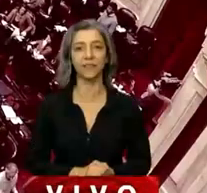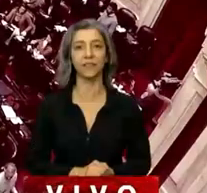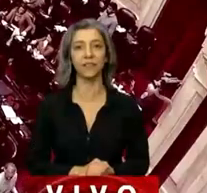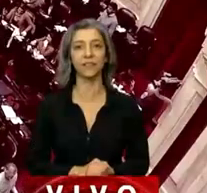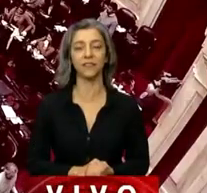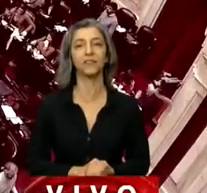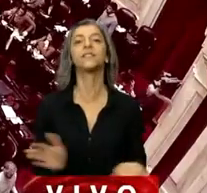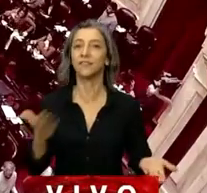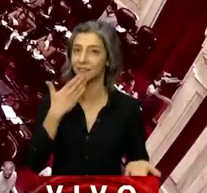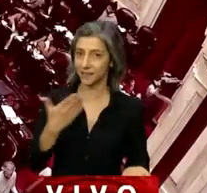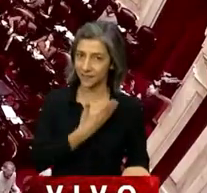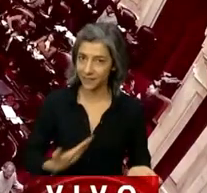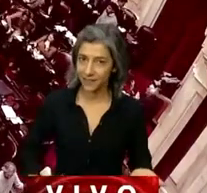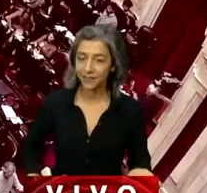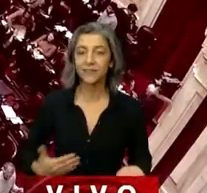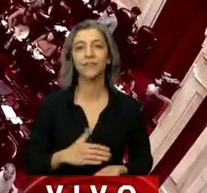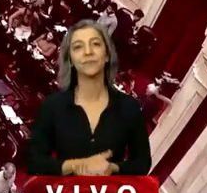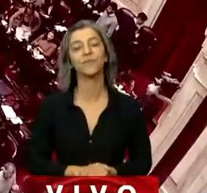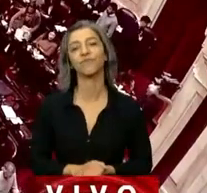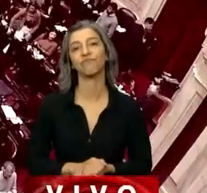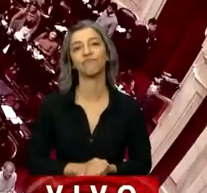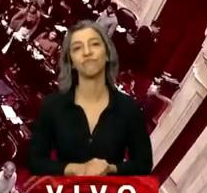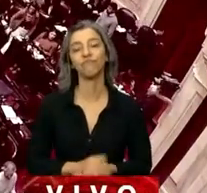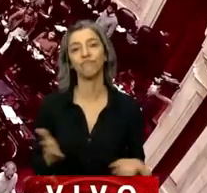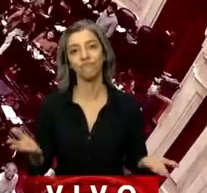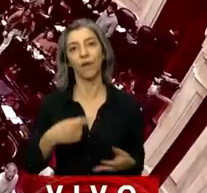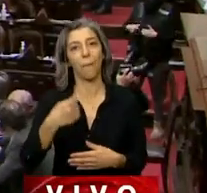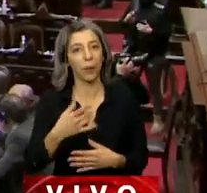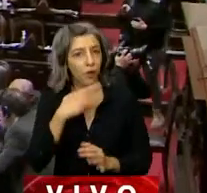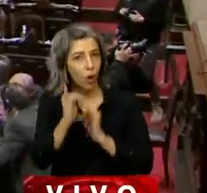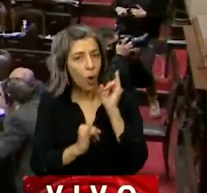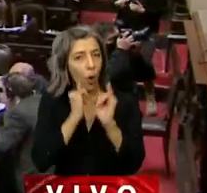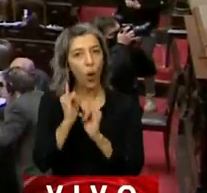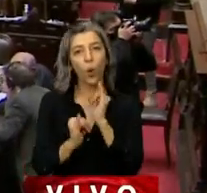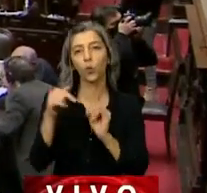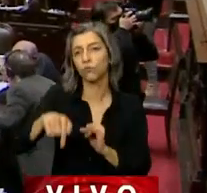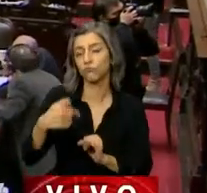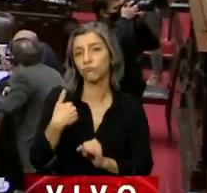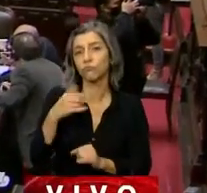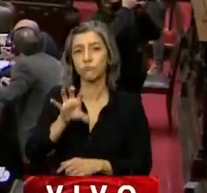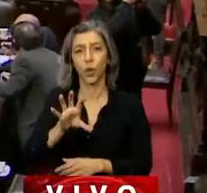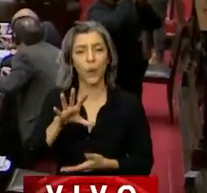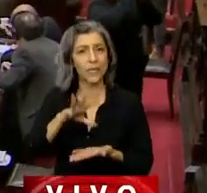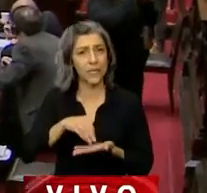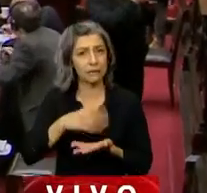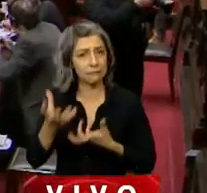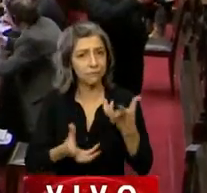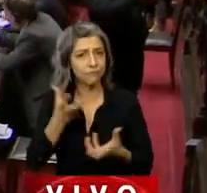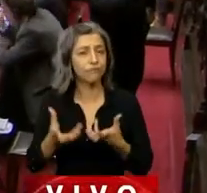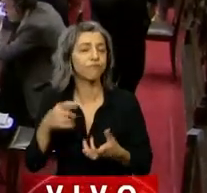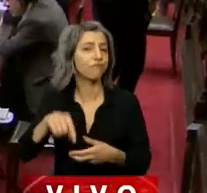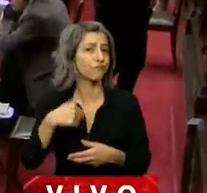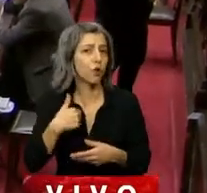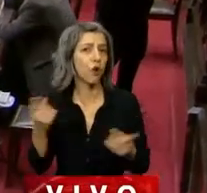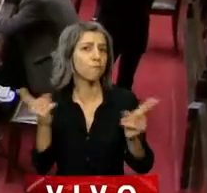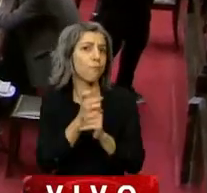Gracias, presidente. En primer lugar, les cuento que hoy la provincia de Tierra del Fuego empezó con problemas de abastecimiento